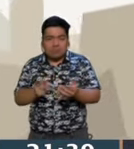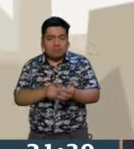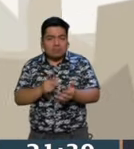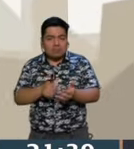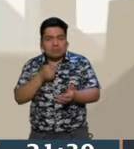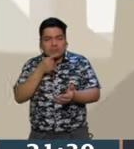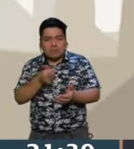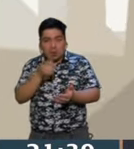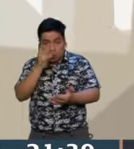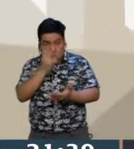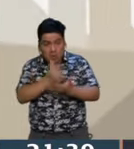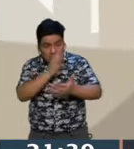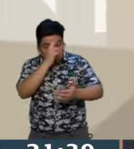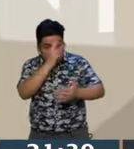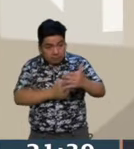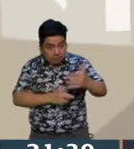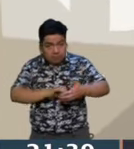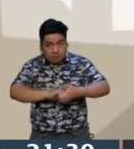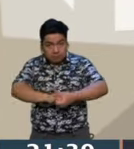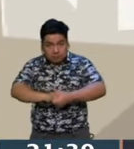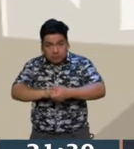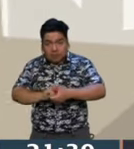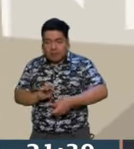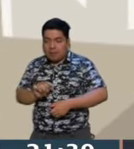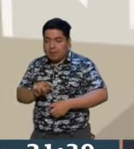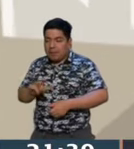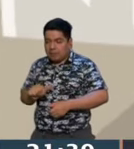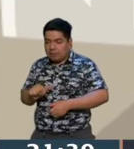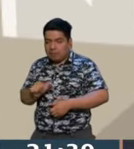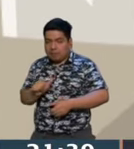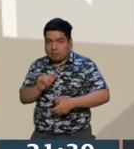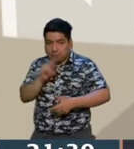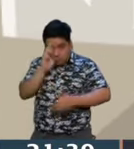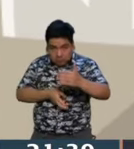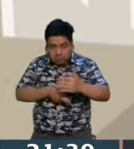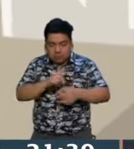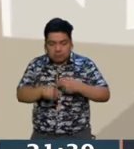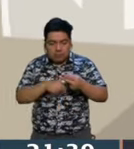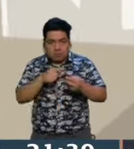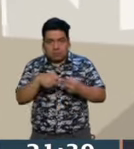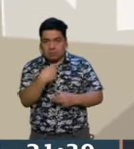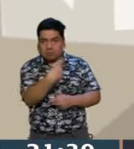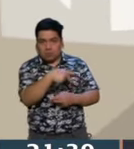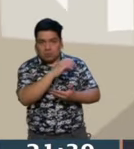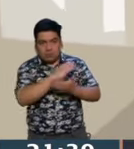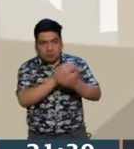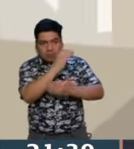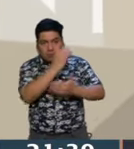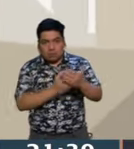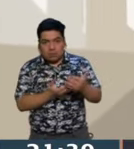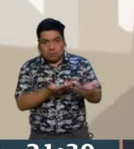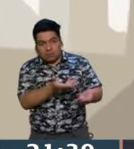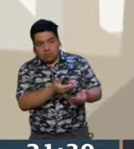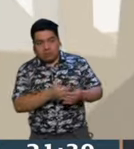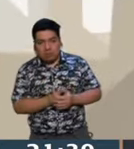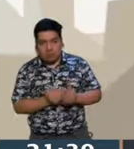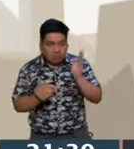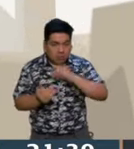solamente está violando el Pacta Sunt Servanda, pero además están violando su propio debido